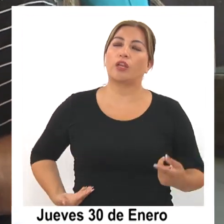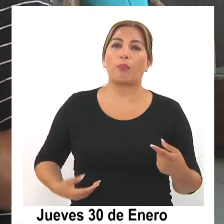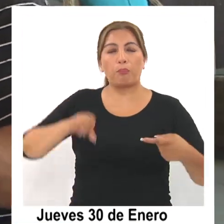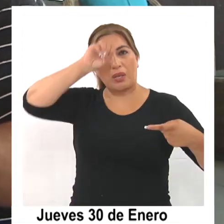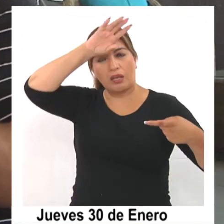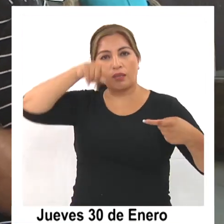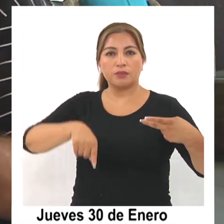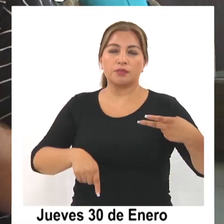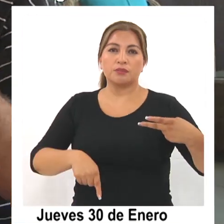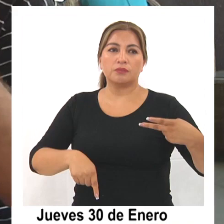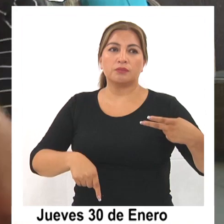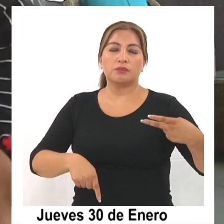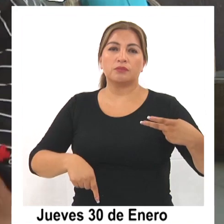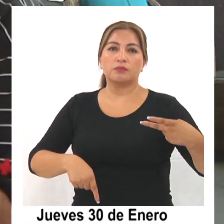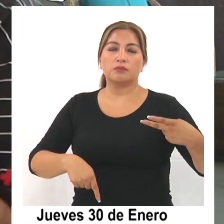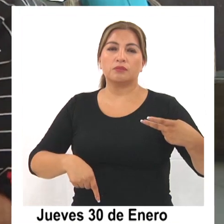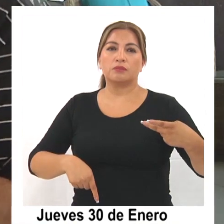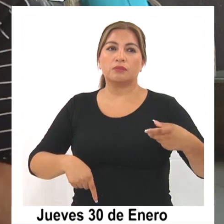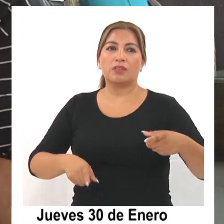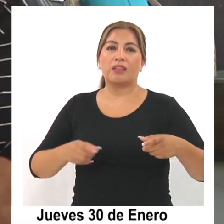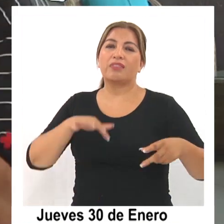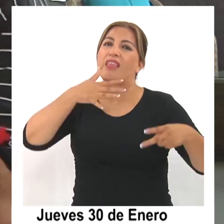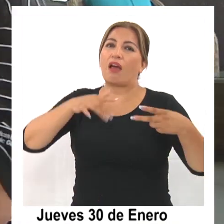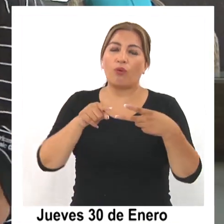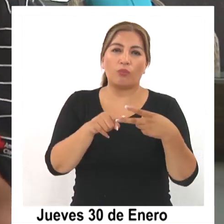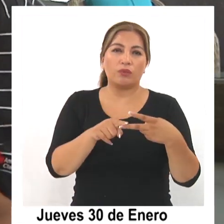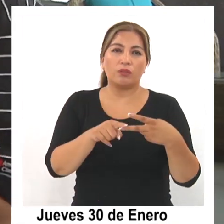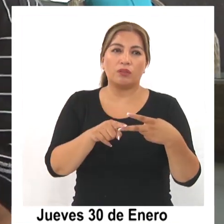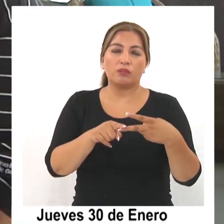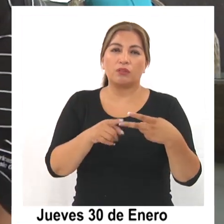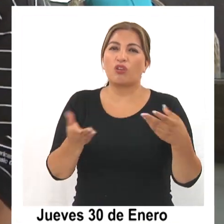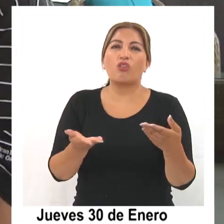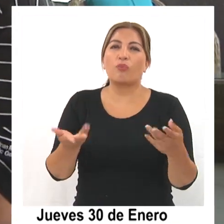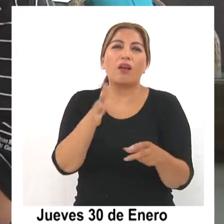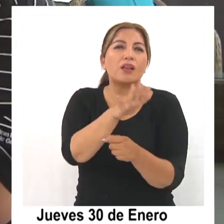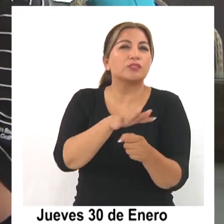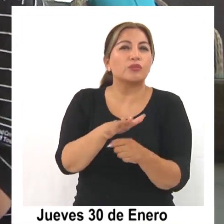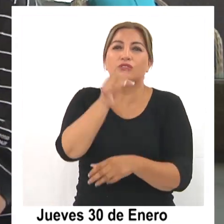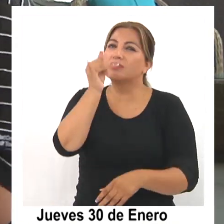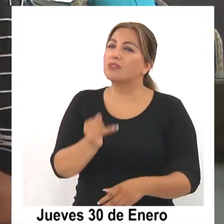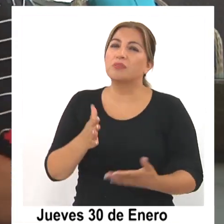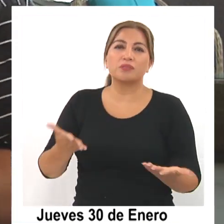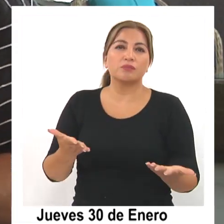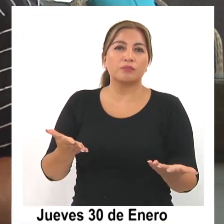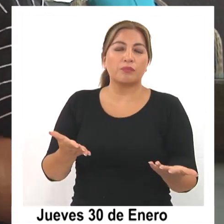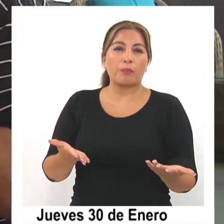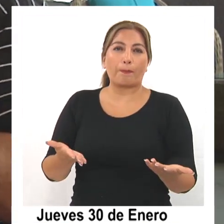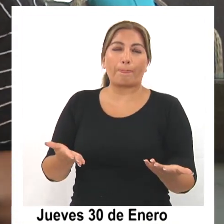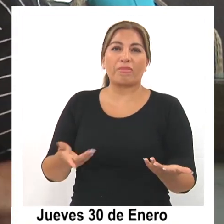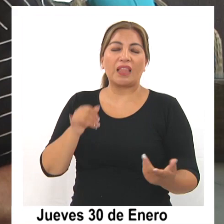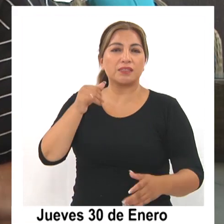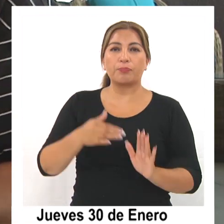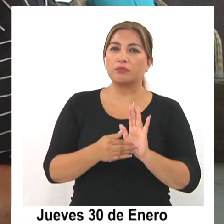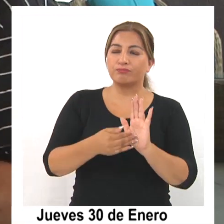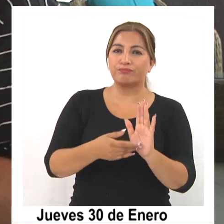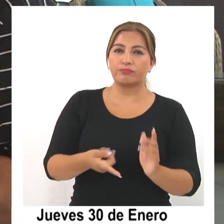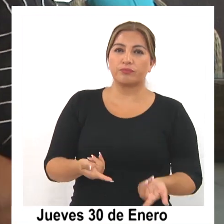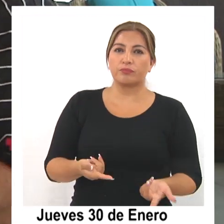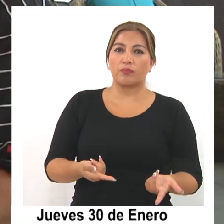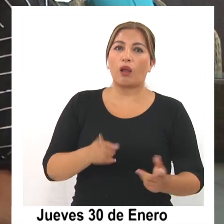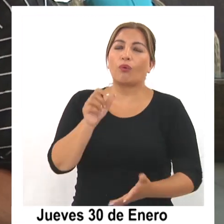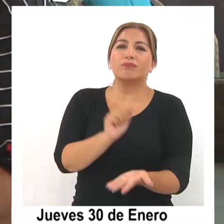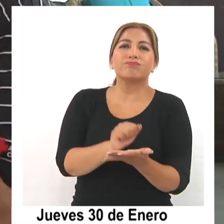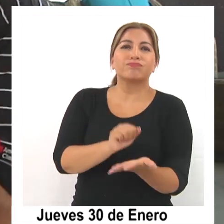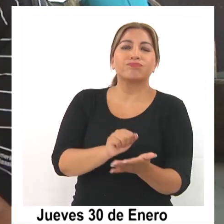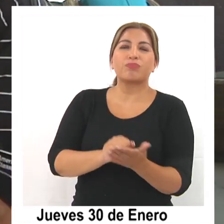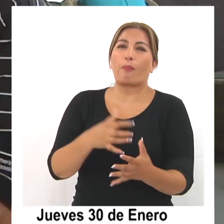como minería como la Dirección General de Aguas? ¿Cómo es esa situación si ellos siempre de alguna manera están expresando algún tipo